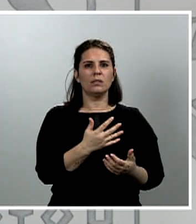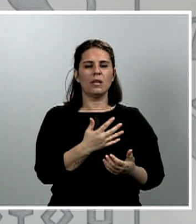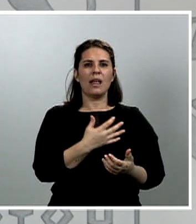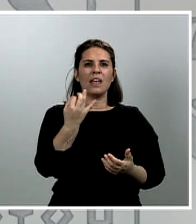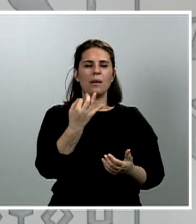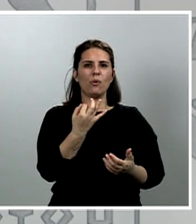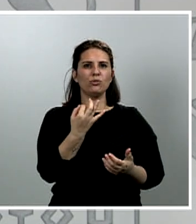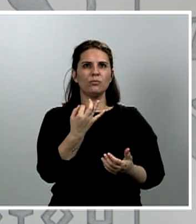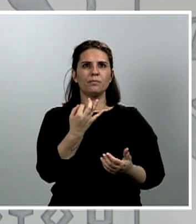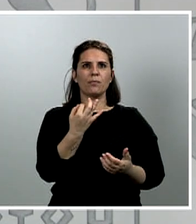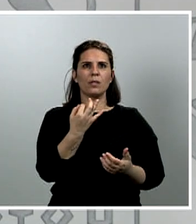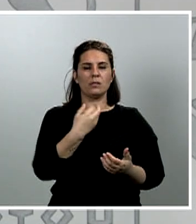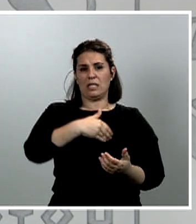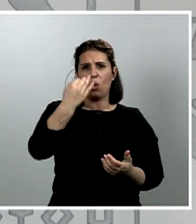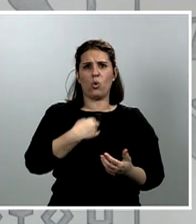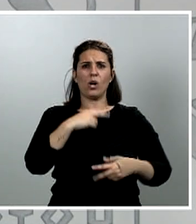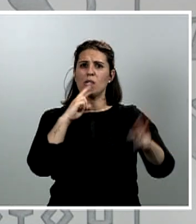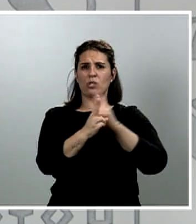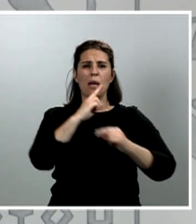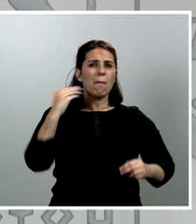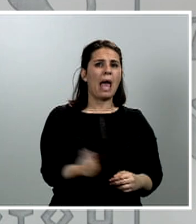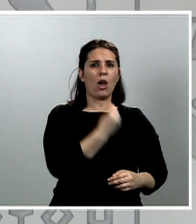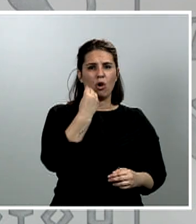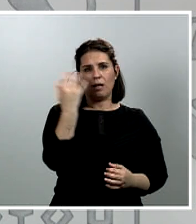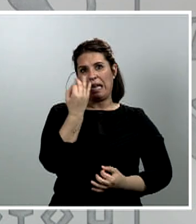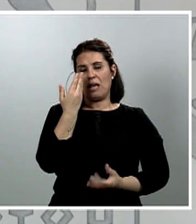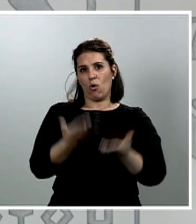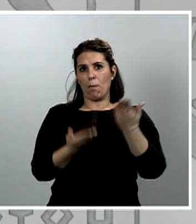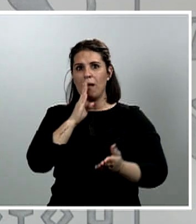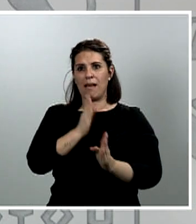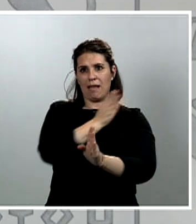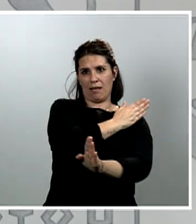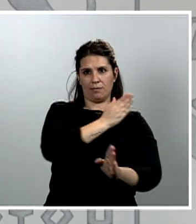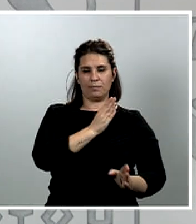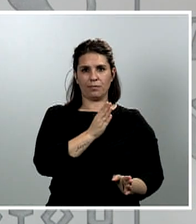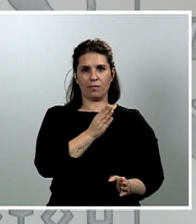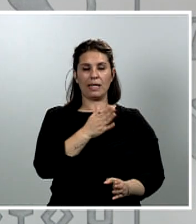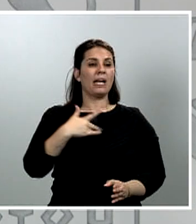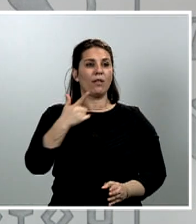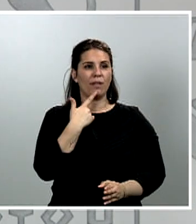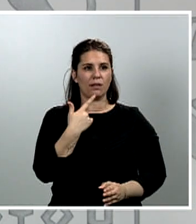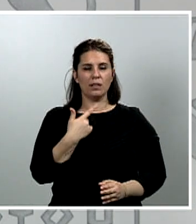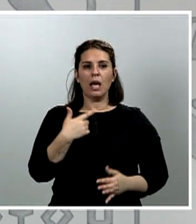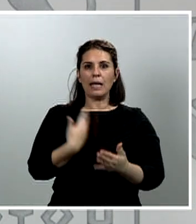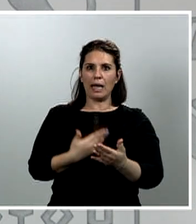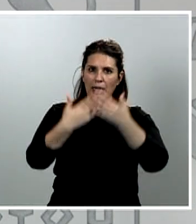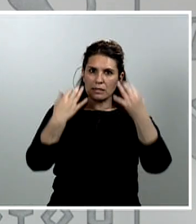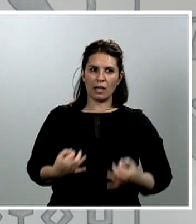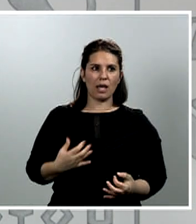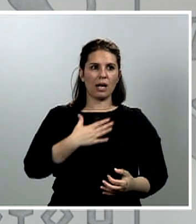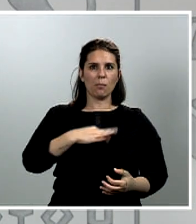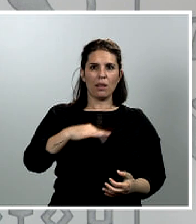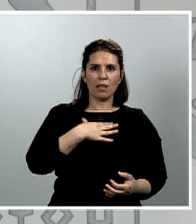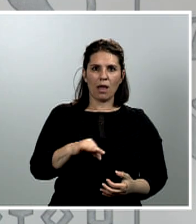mejor aún de lo que hemos respondido durante esta primera onda. Eso implica garantizar una serie de capacidades asistenciales,